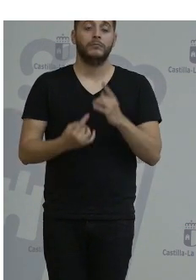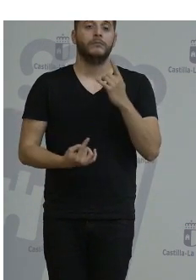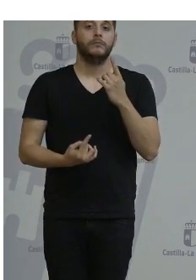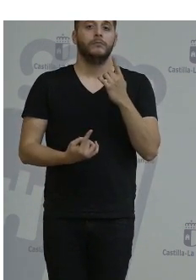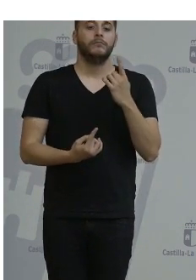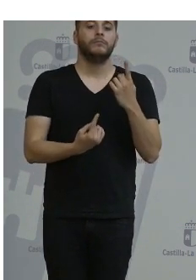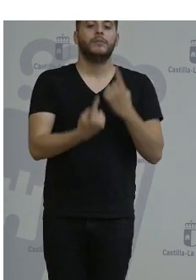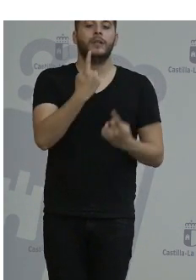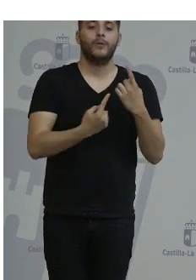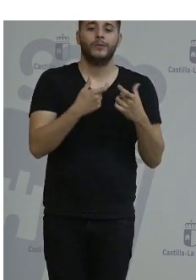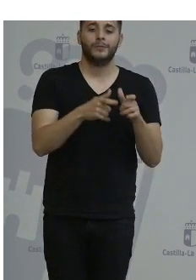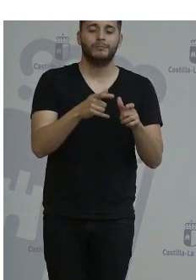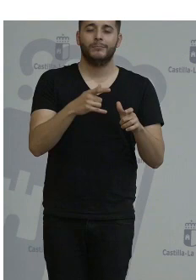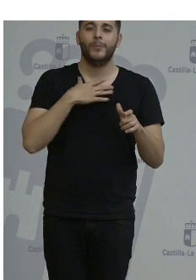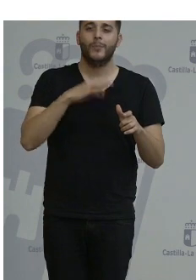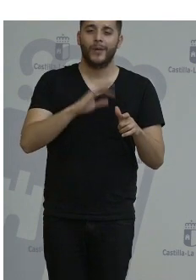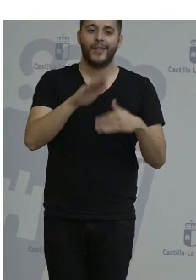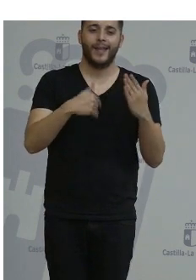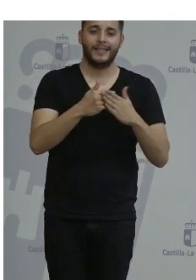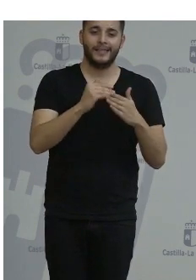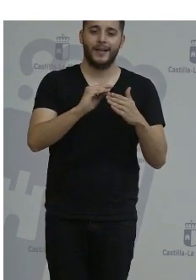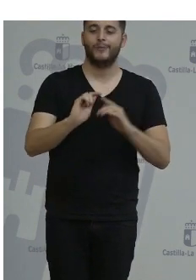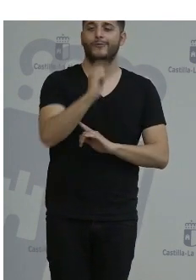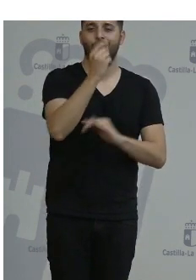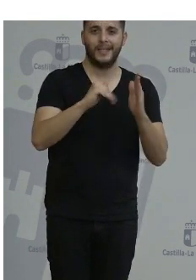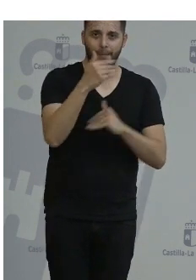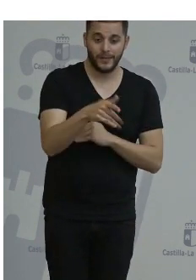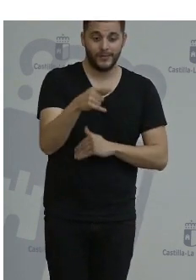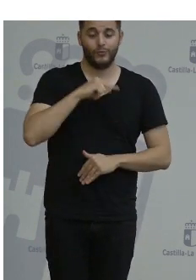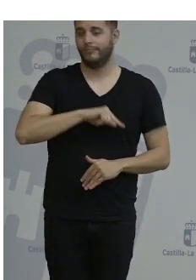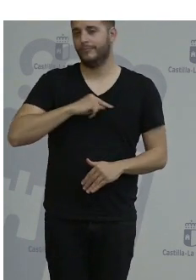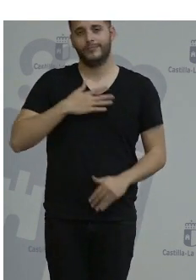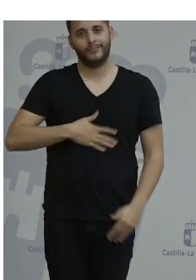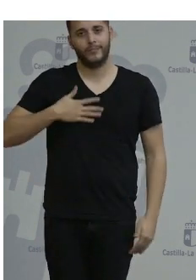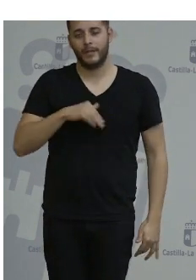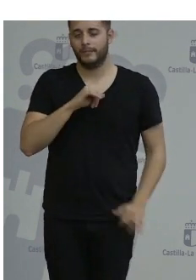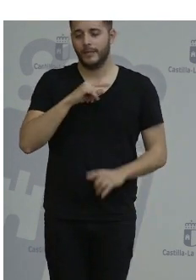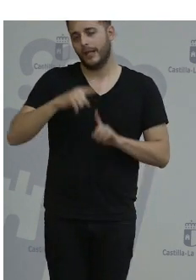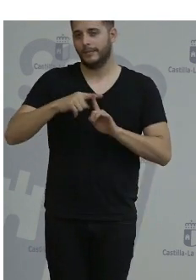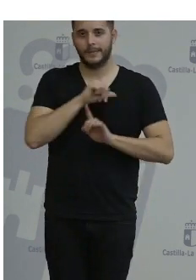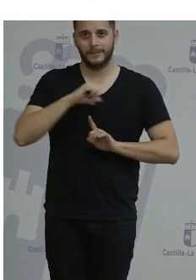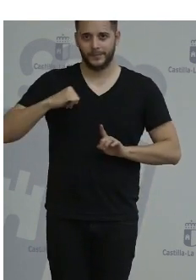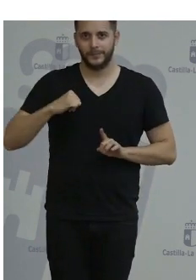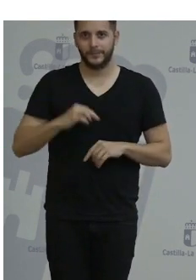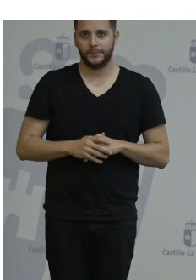hasta superarlo. Y eso me satisface personalmente, me satisface personalmente porque